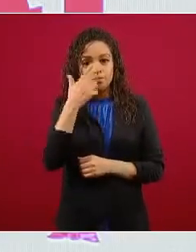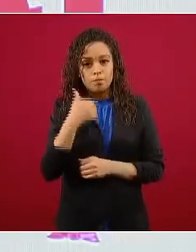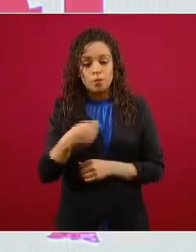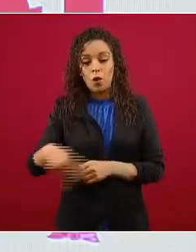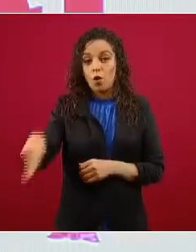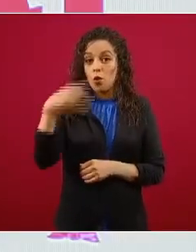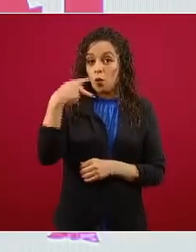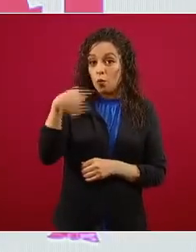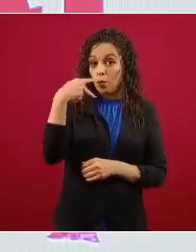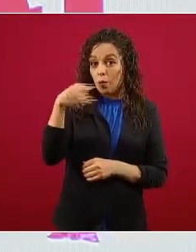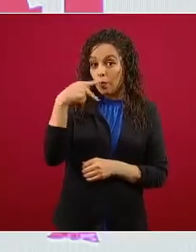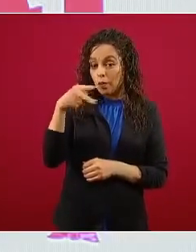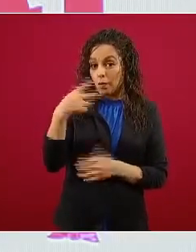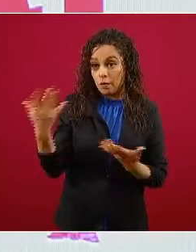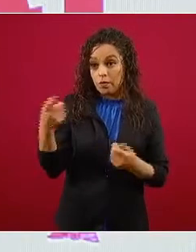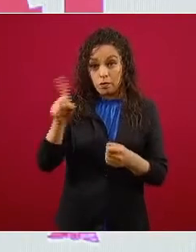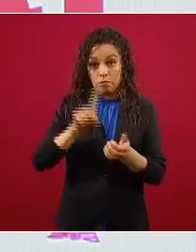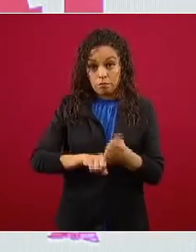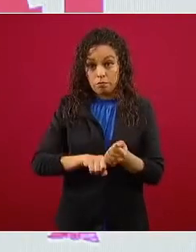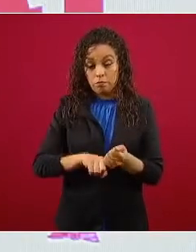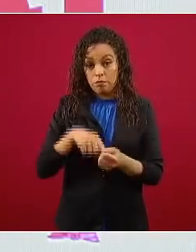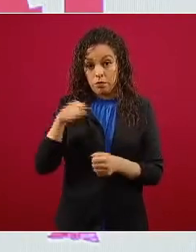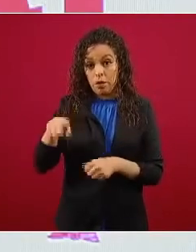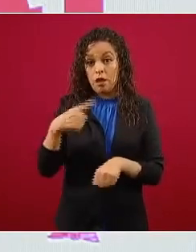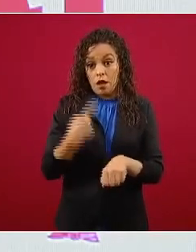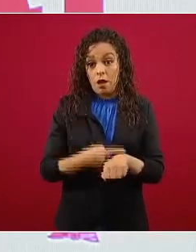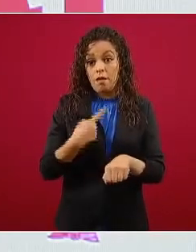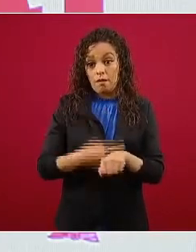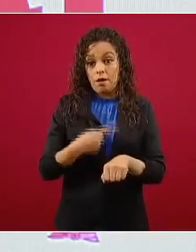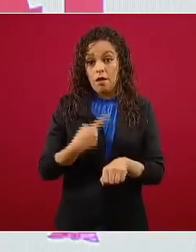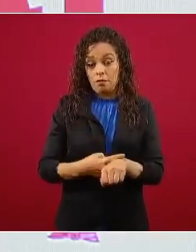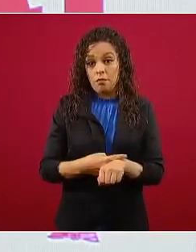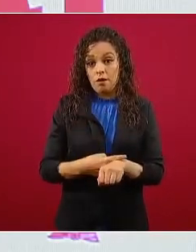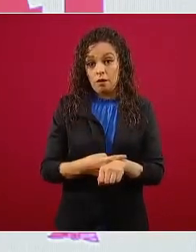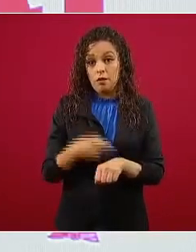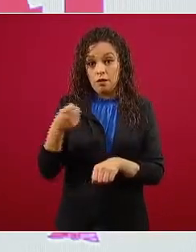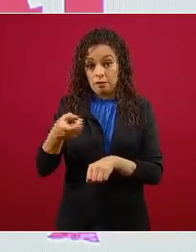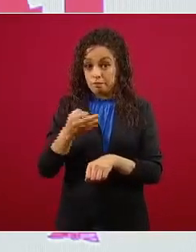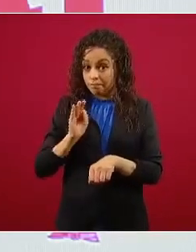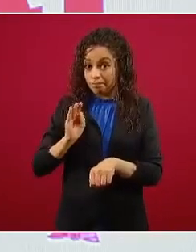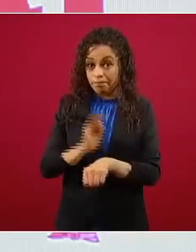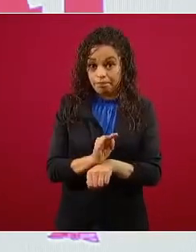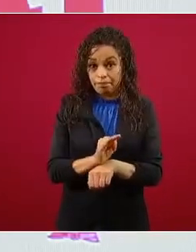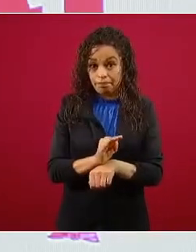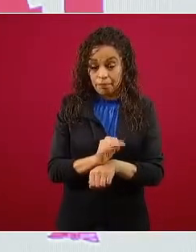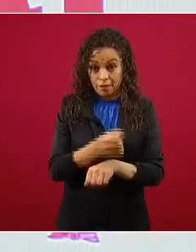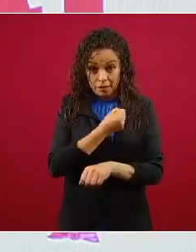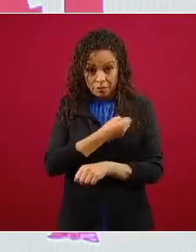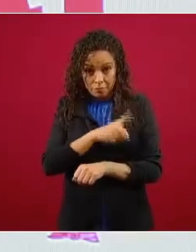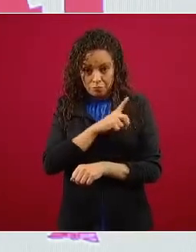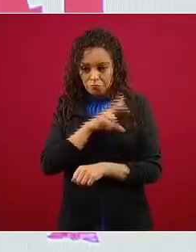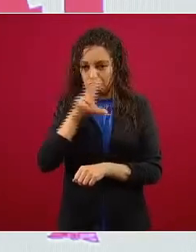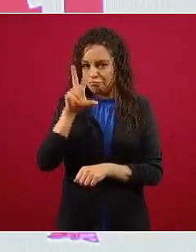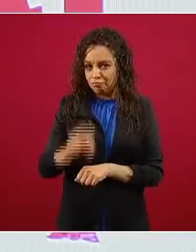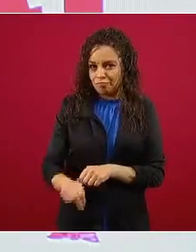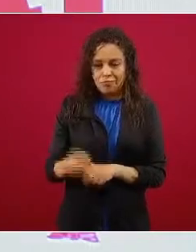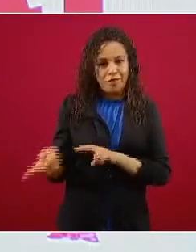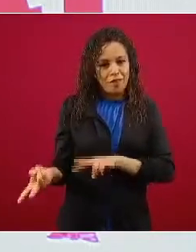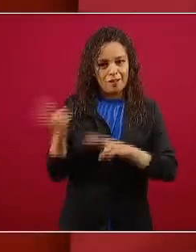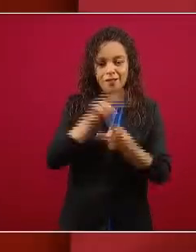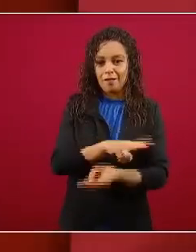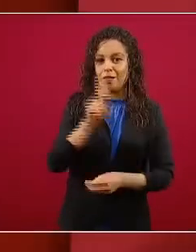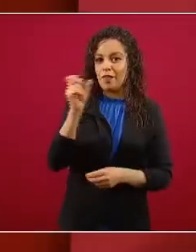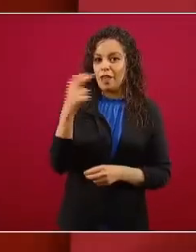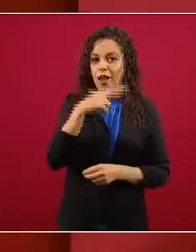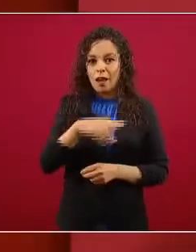mismo es una enfermedad. El tabaco no es un producto que proteja la salud, es un producto dañino para la salud y también aumenta el